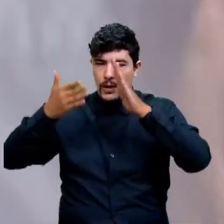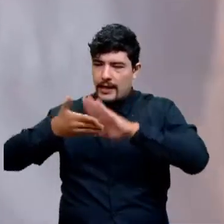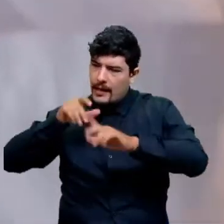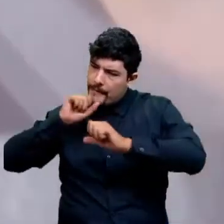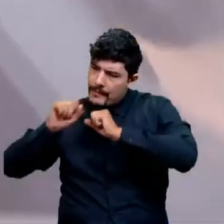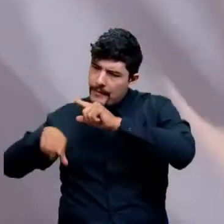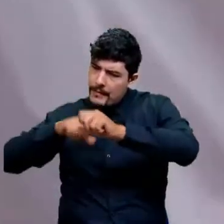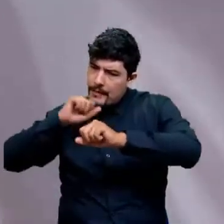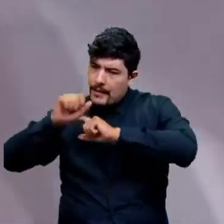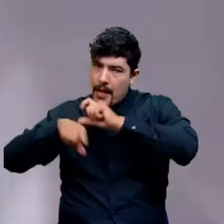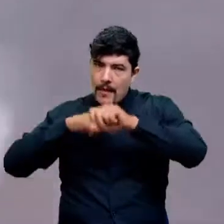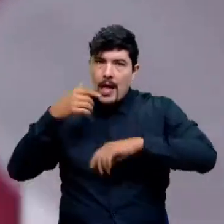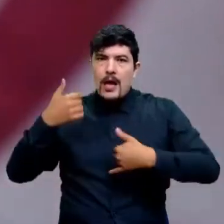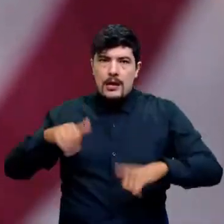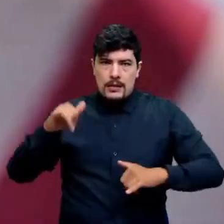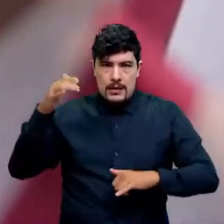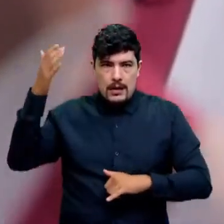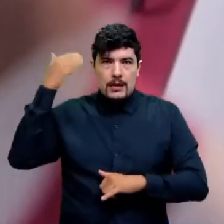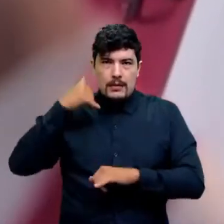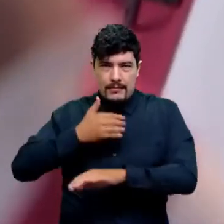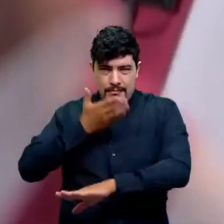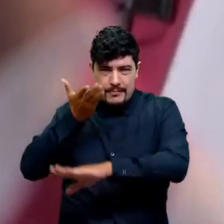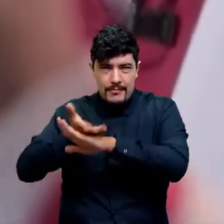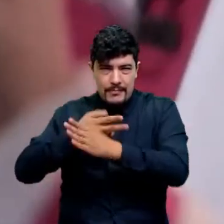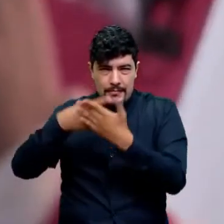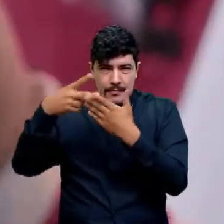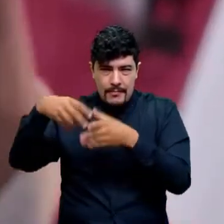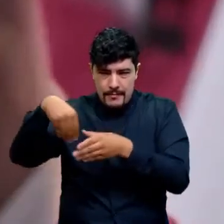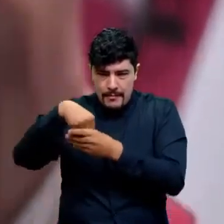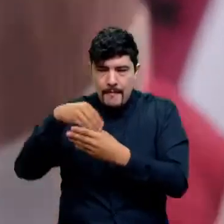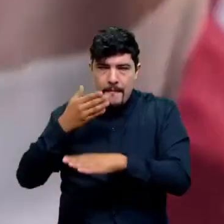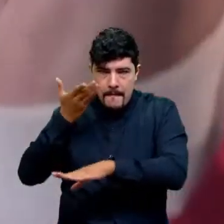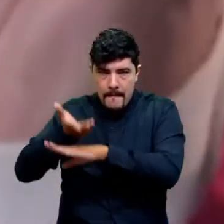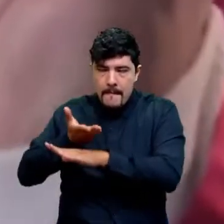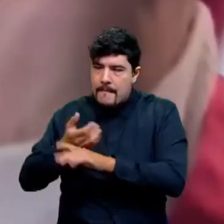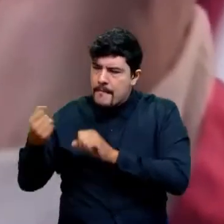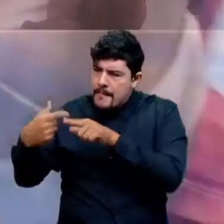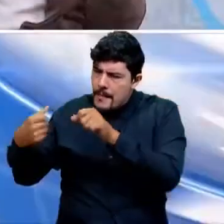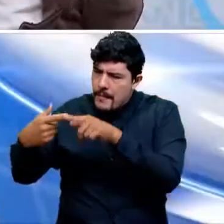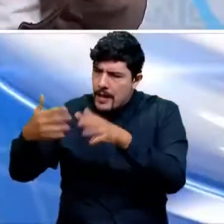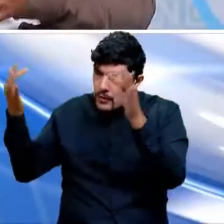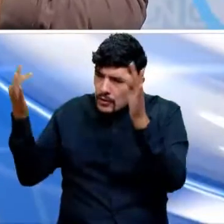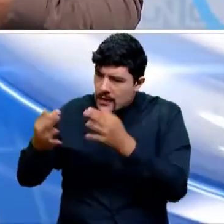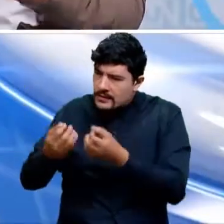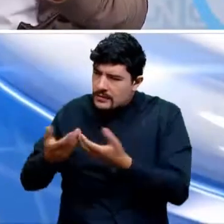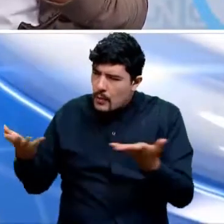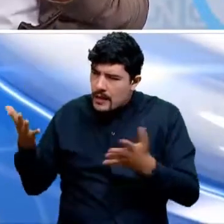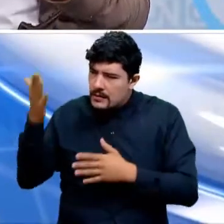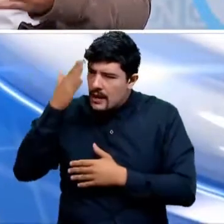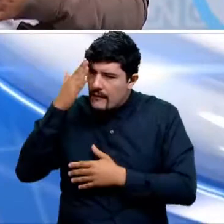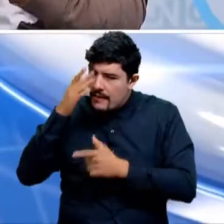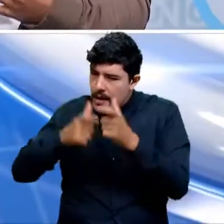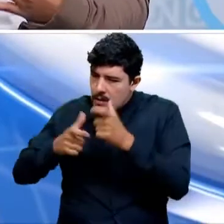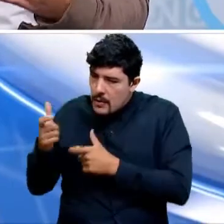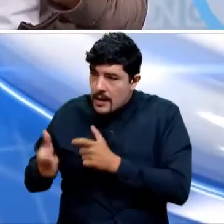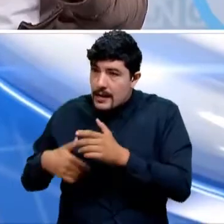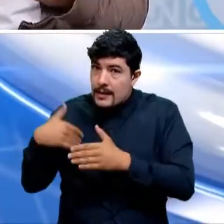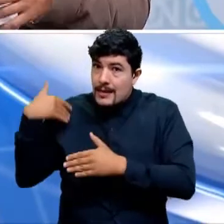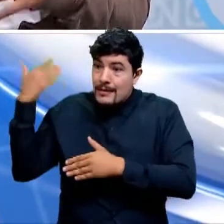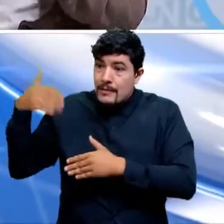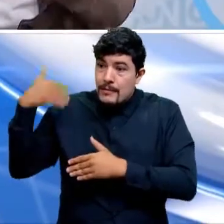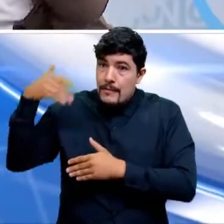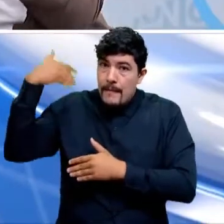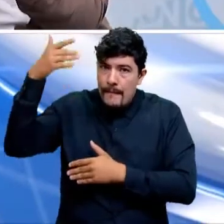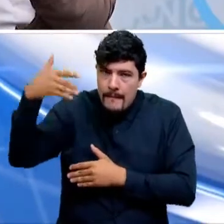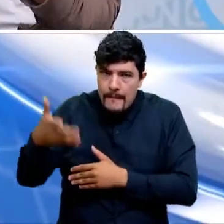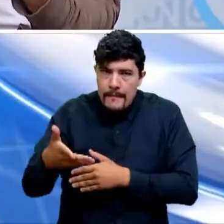eso lo propusimos en el proyecto y la idea es que esto se pueda escalar y podamos más adelante